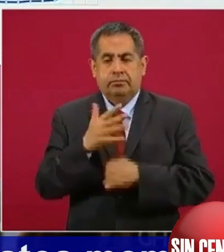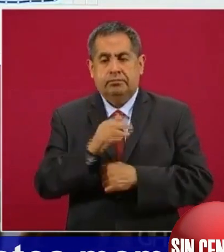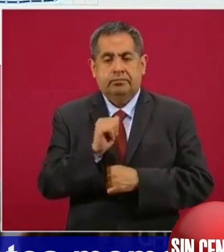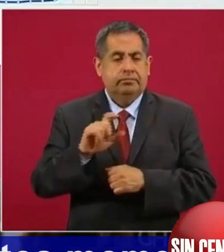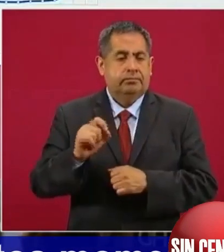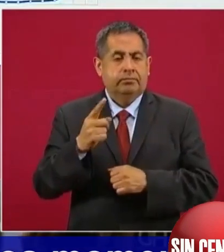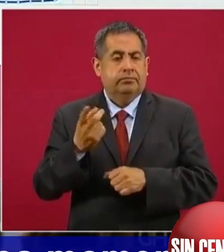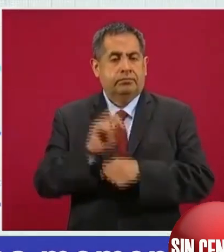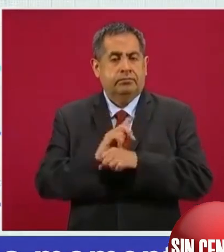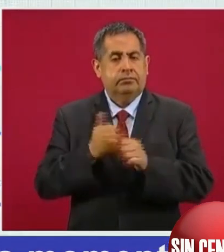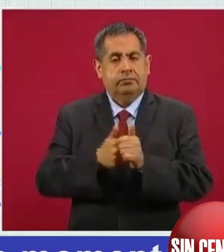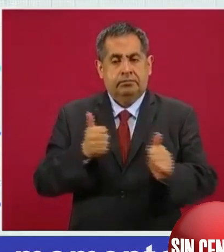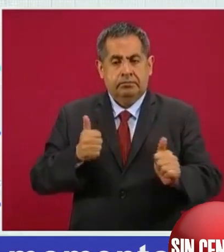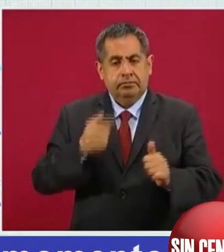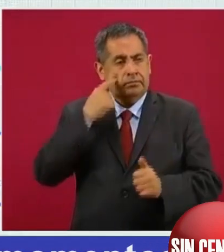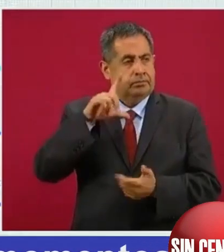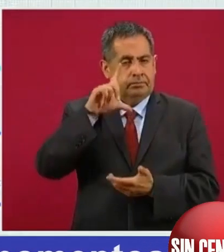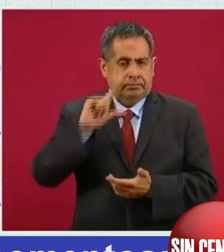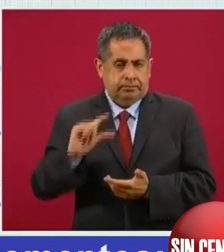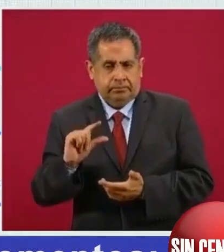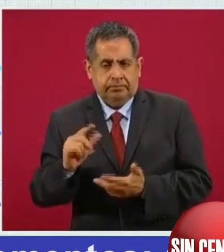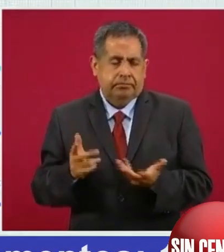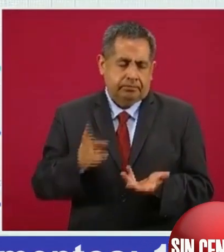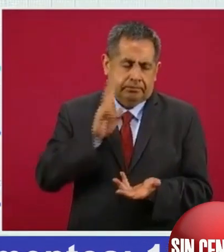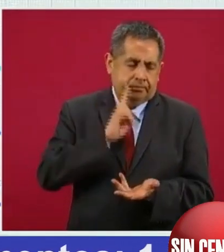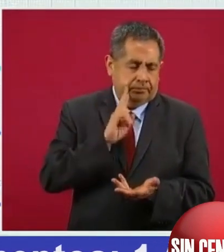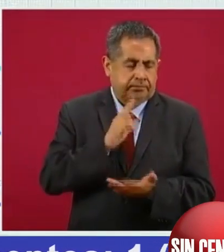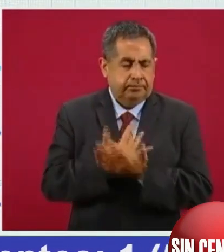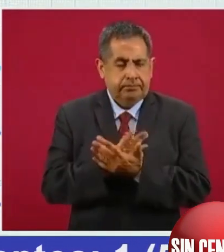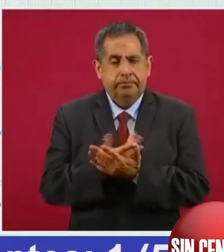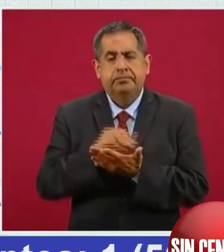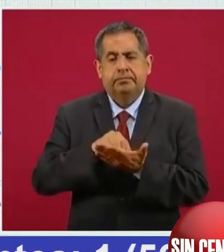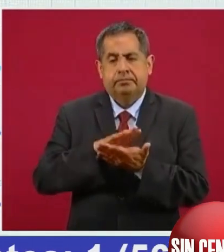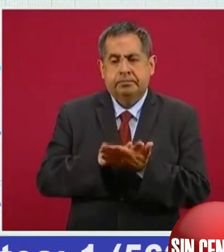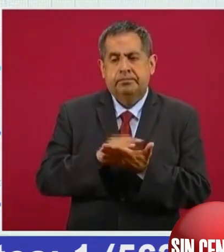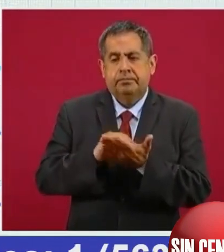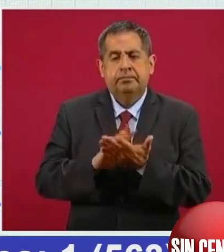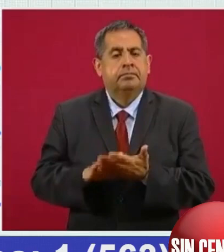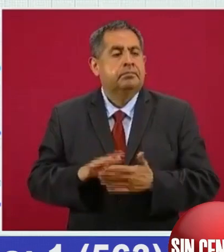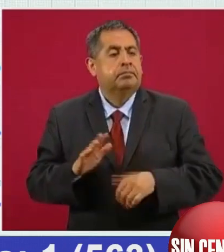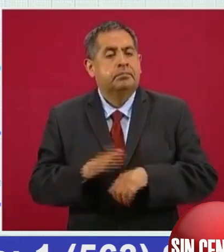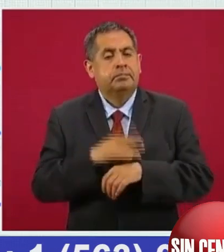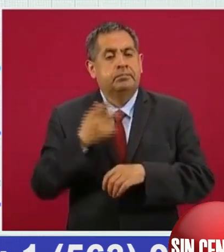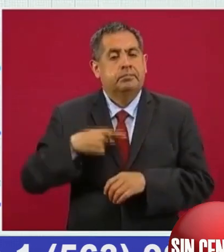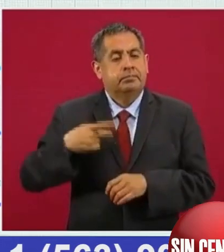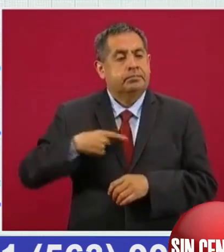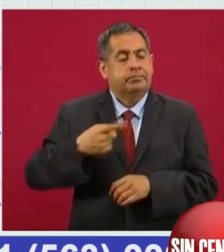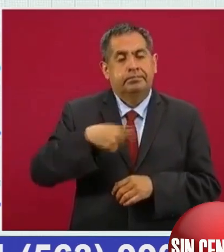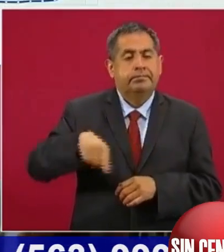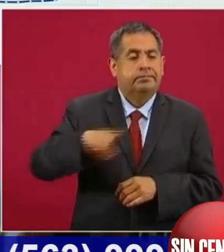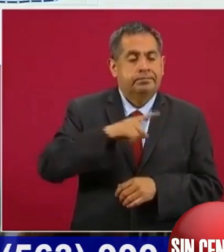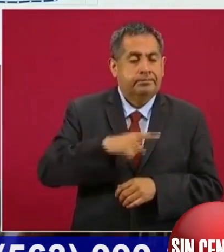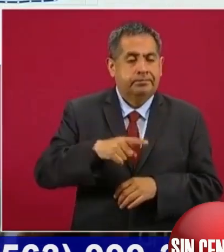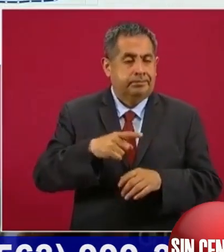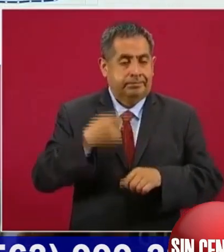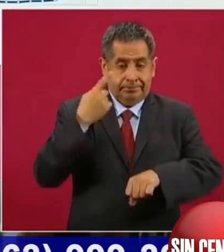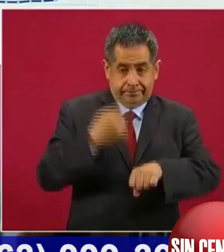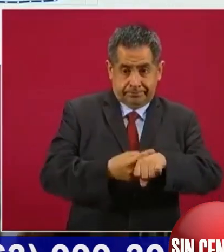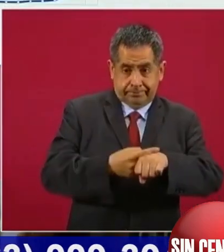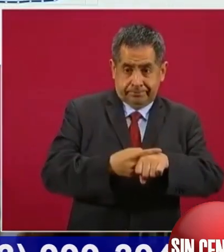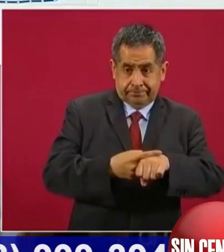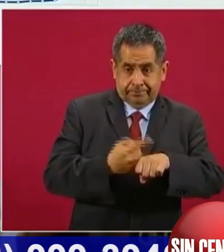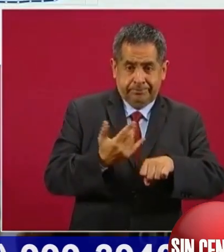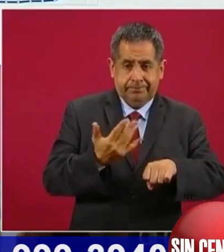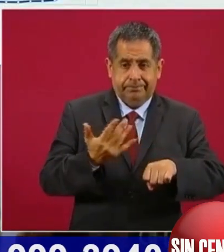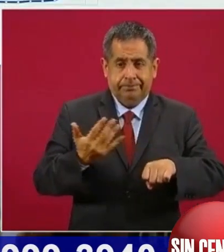días entre que baje la cantidad de casos y baje la mortalidad. ¿Por qué razón? Porque las personas que